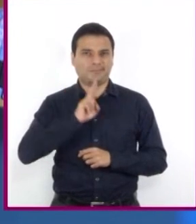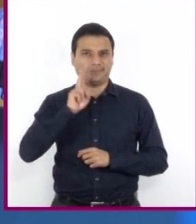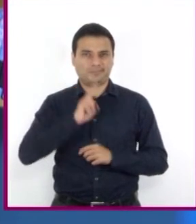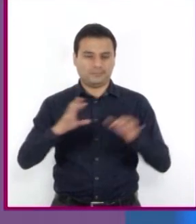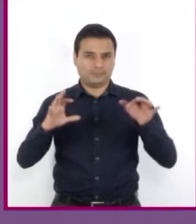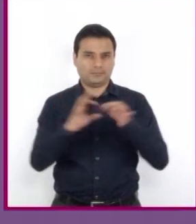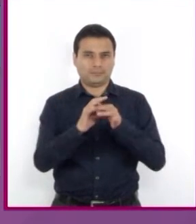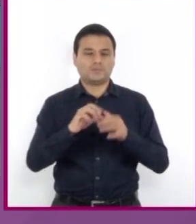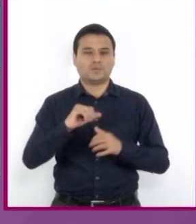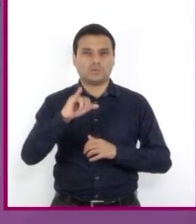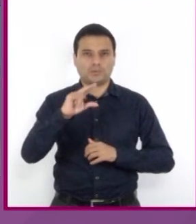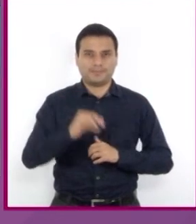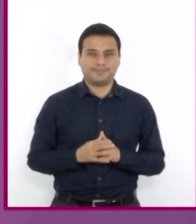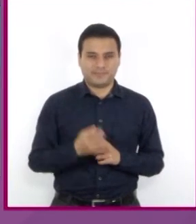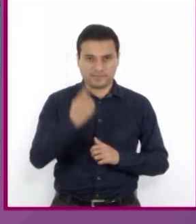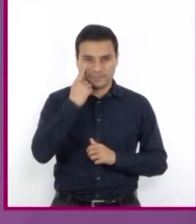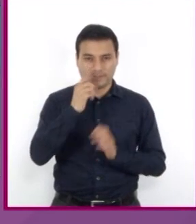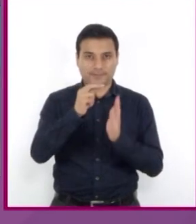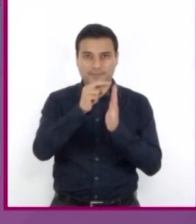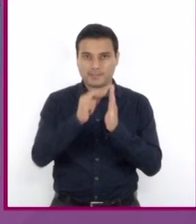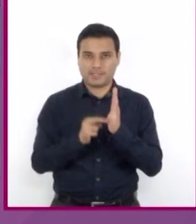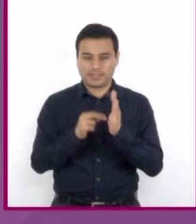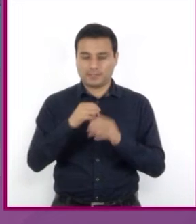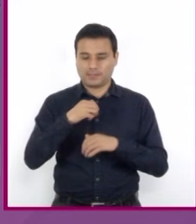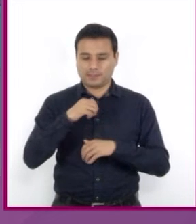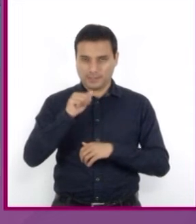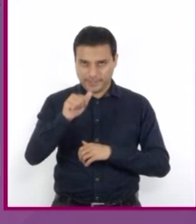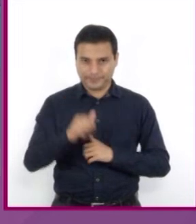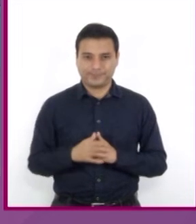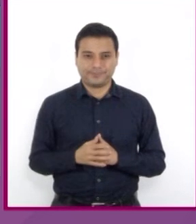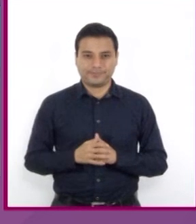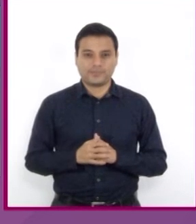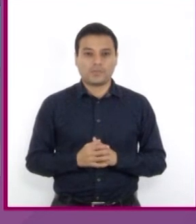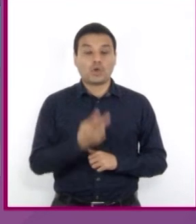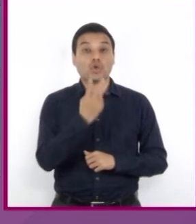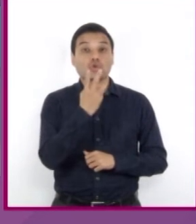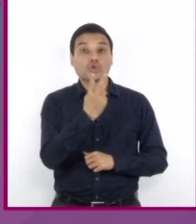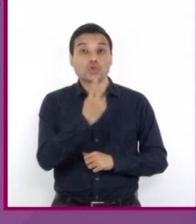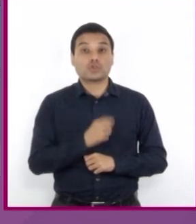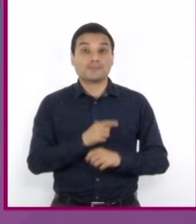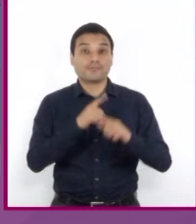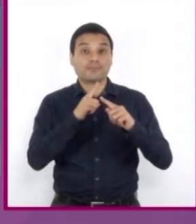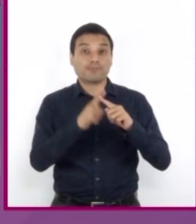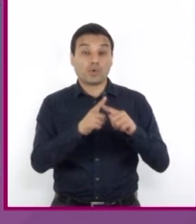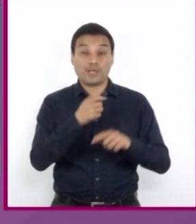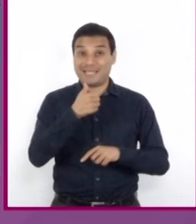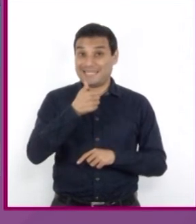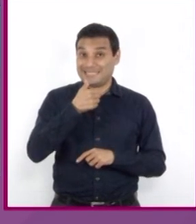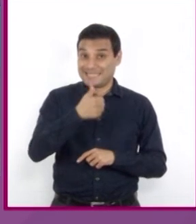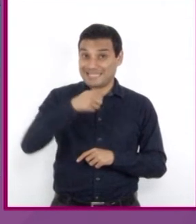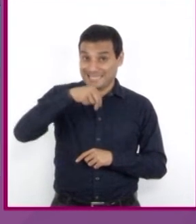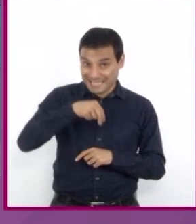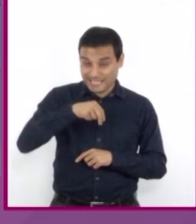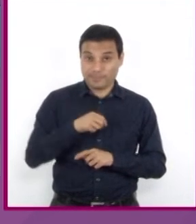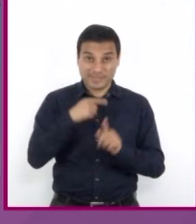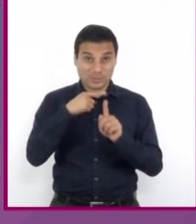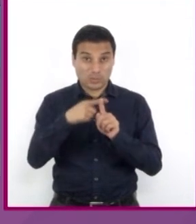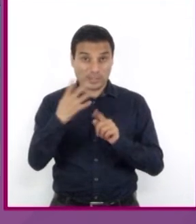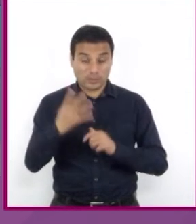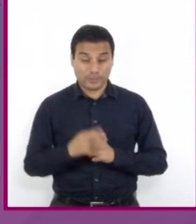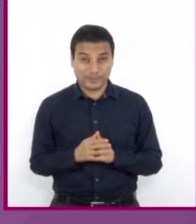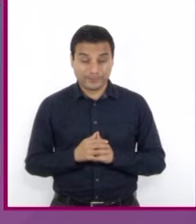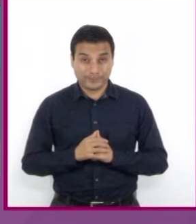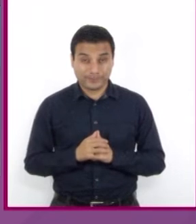sucesión. En la regla A, 2, que multiplica el binomio de 6n más